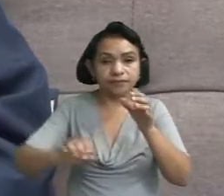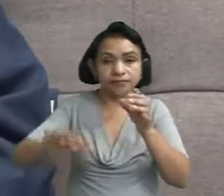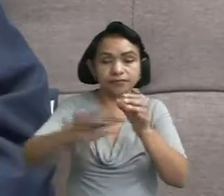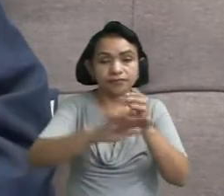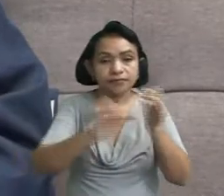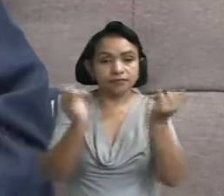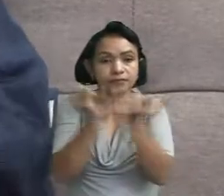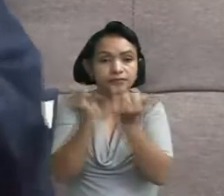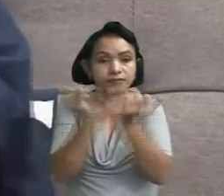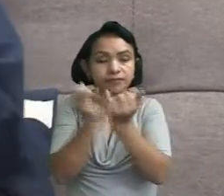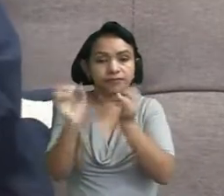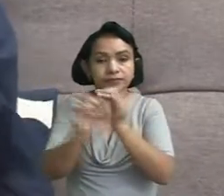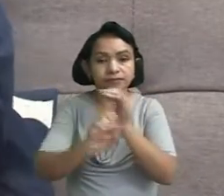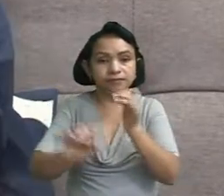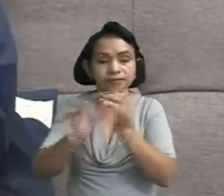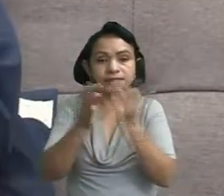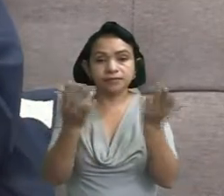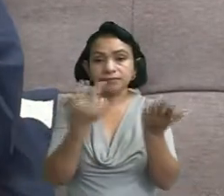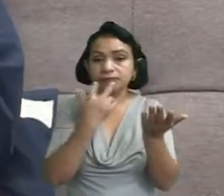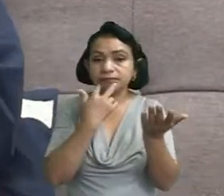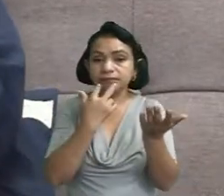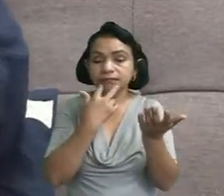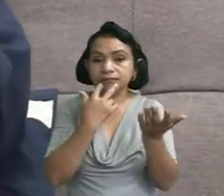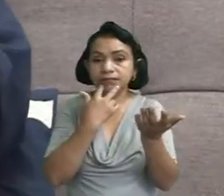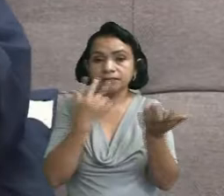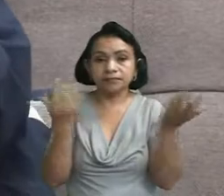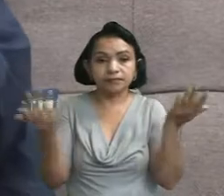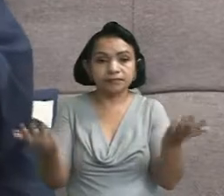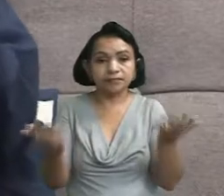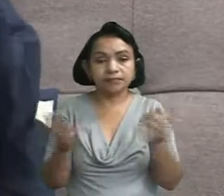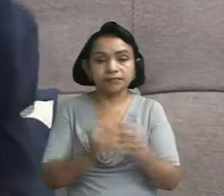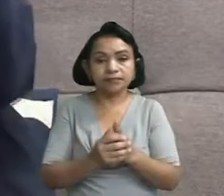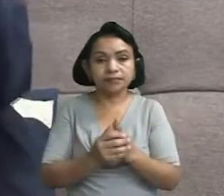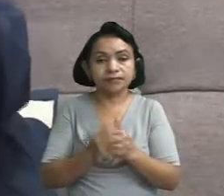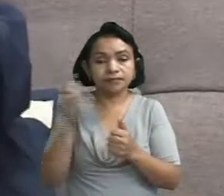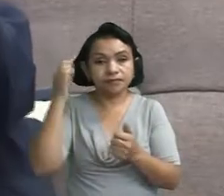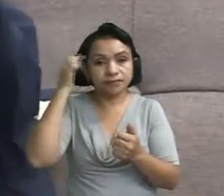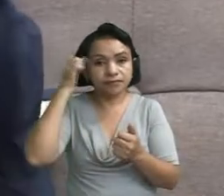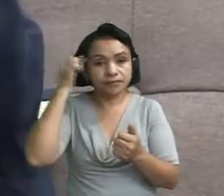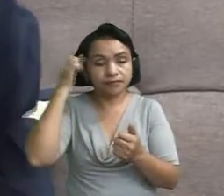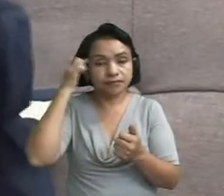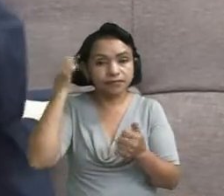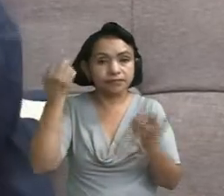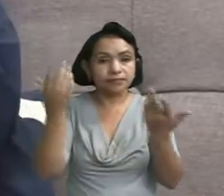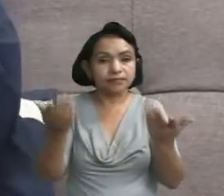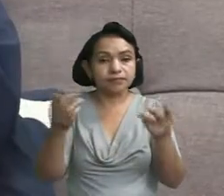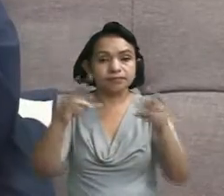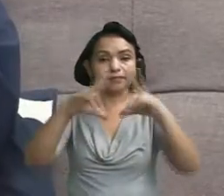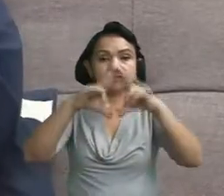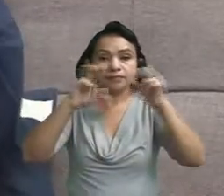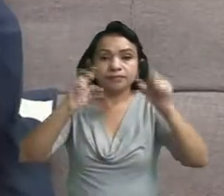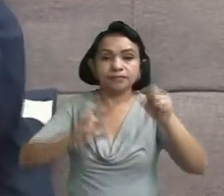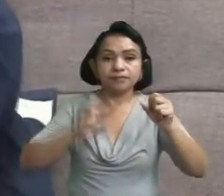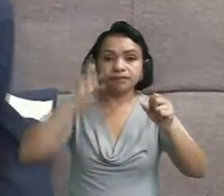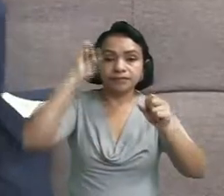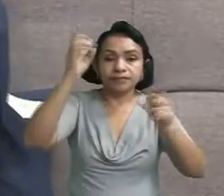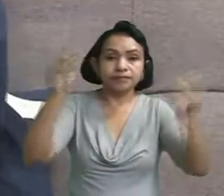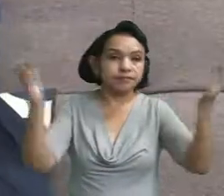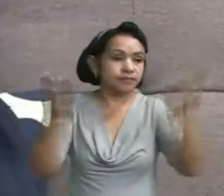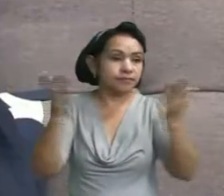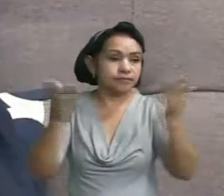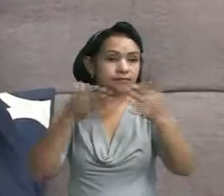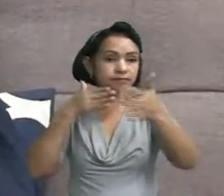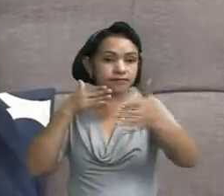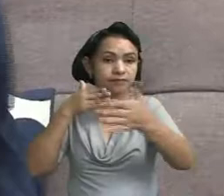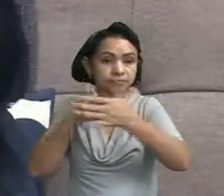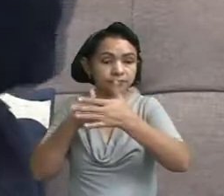de equidad social, y si no hay condiciones, digamos, de pensar en el país, en el desarrollo de la nación, precisamente es una de las